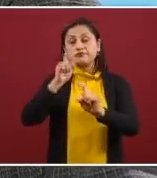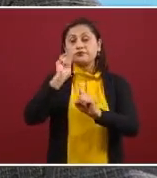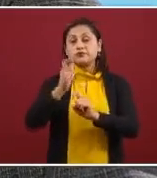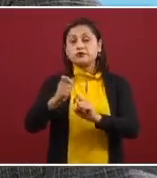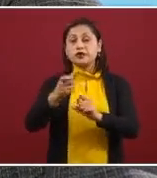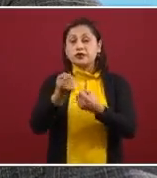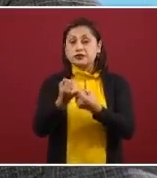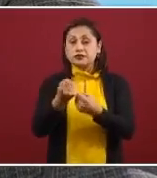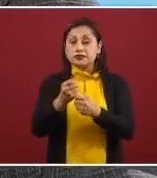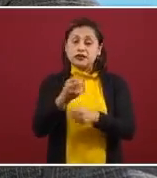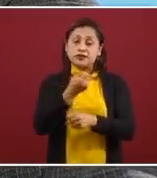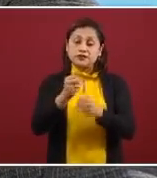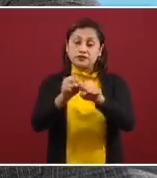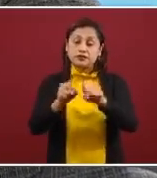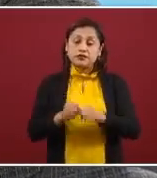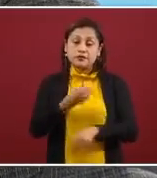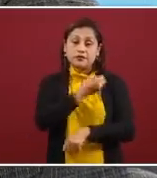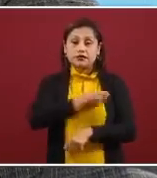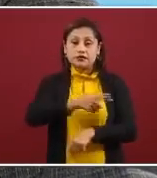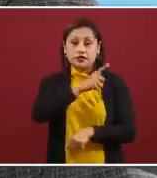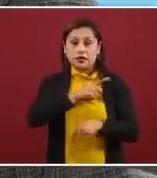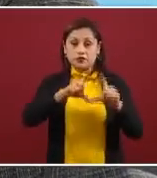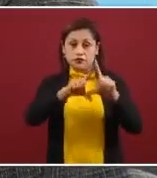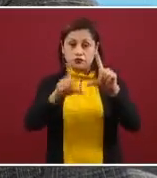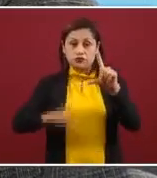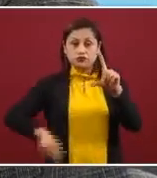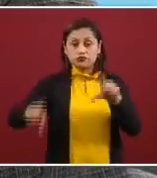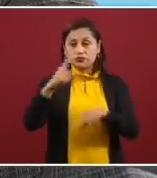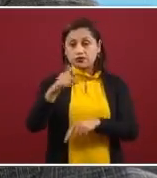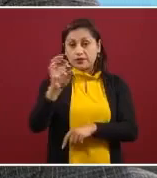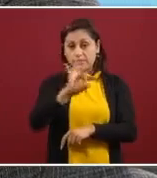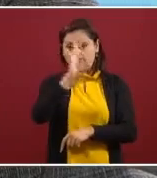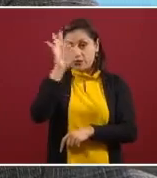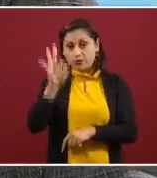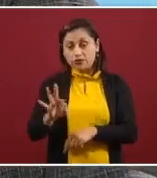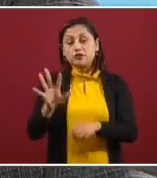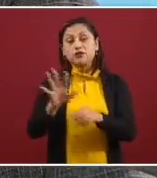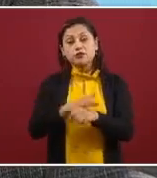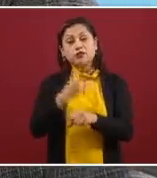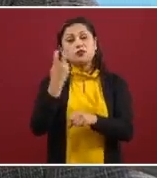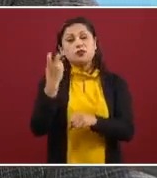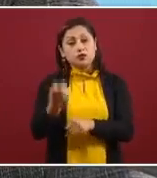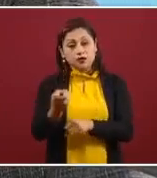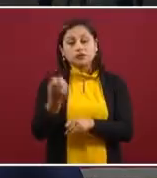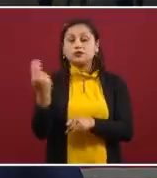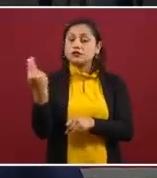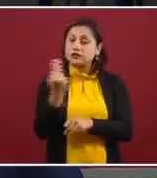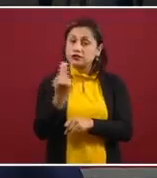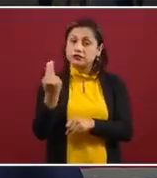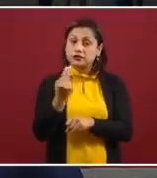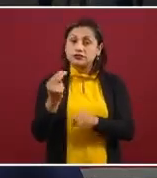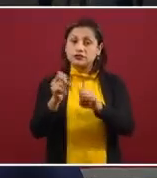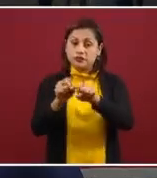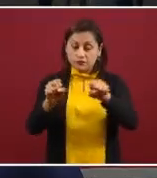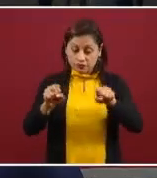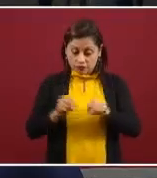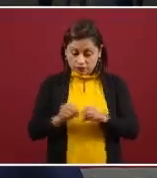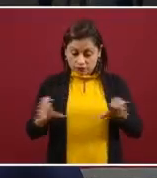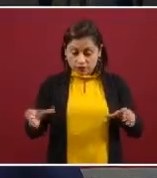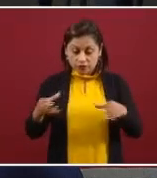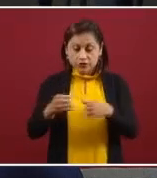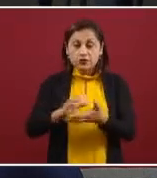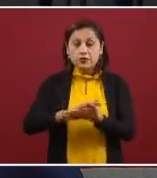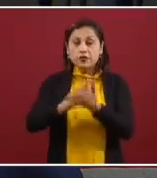a la salud de toda la población, para lo cual se hace imprescindible transformar e integrar el sector. La